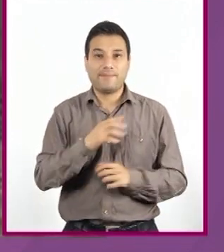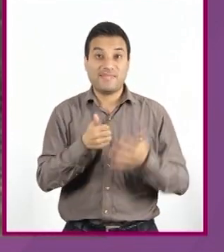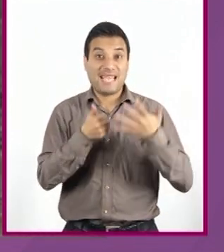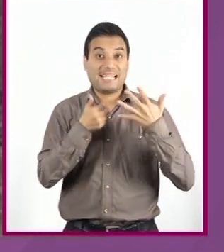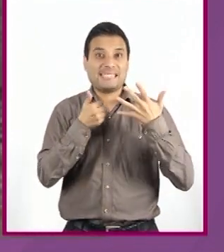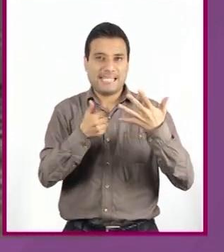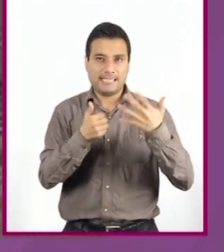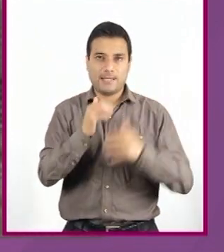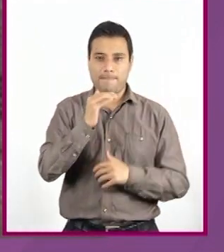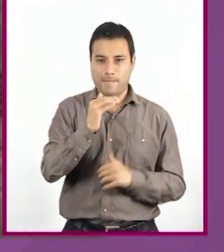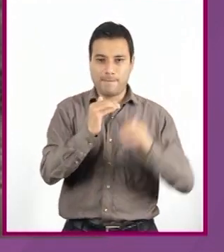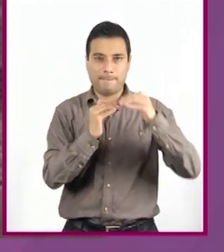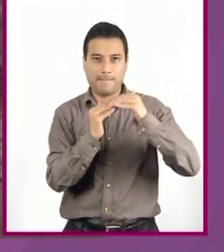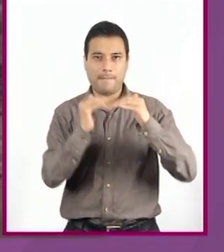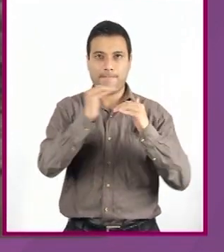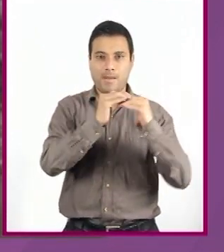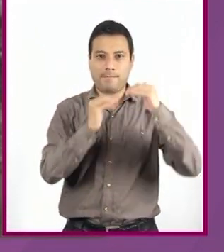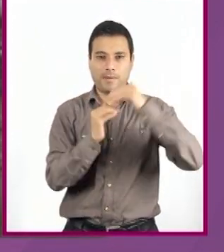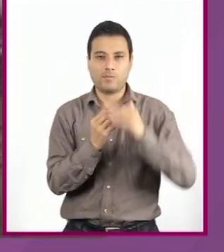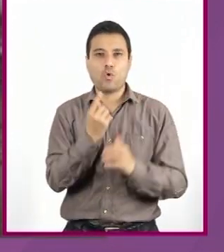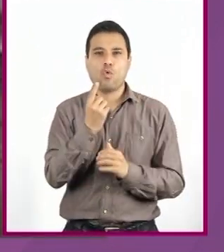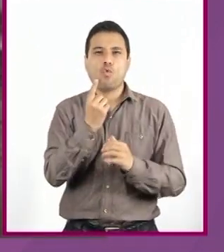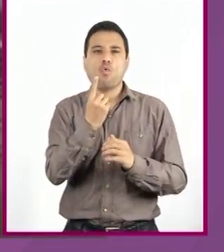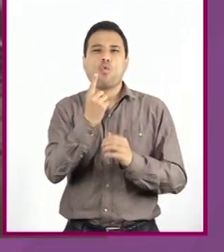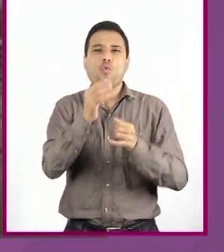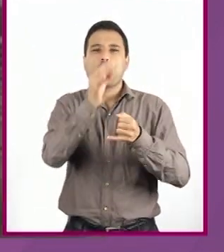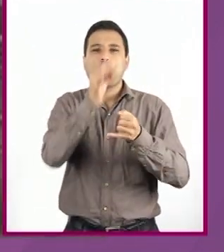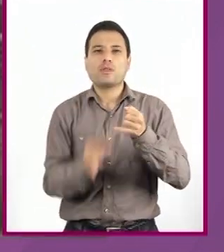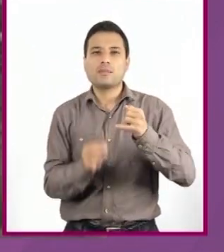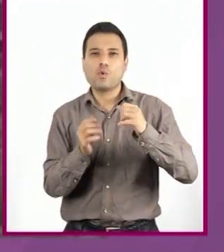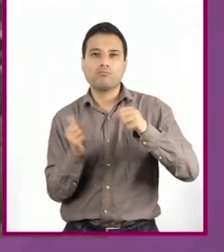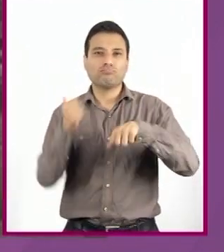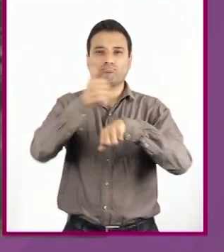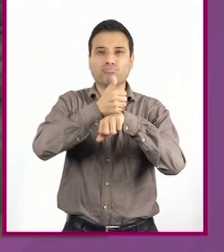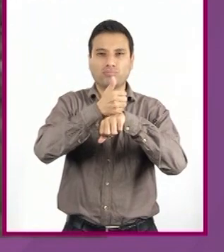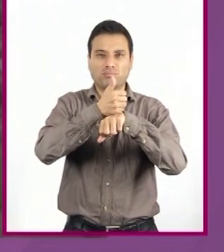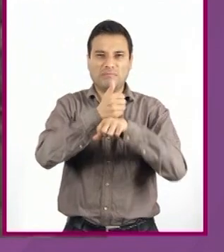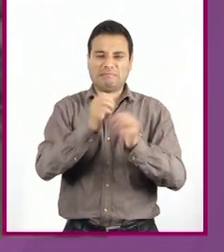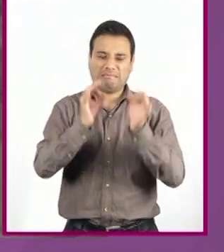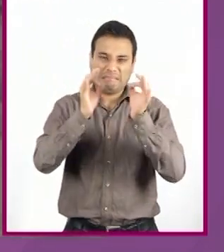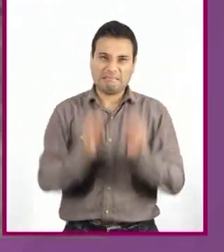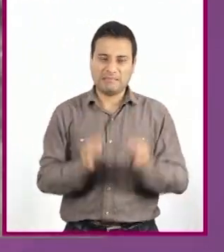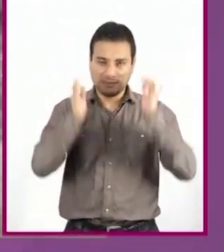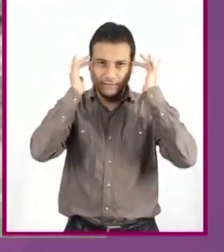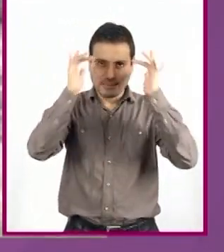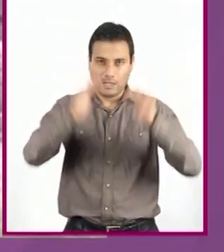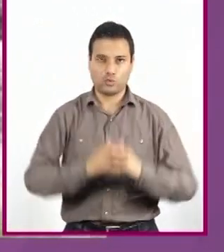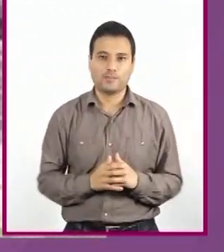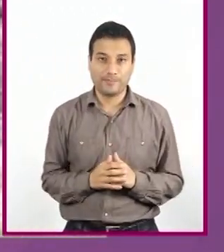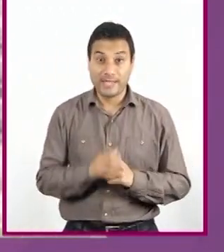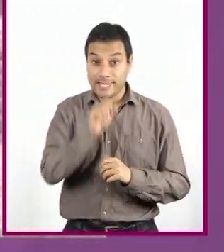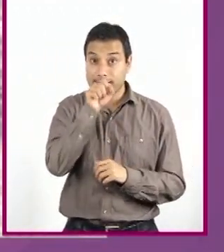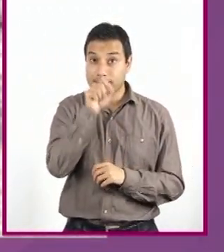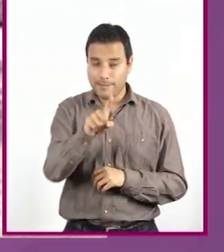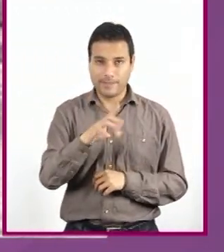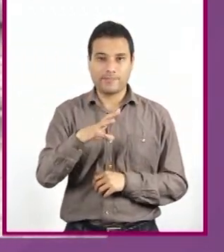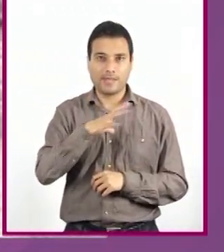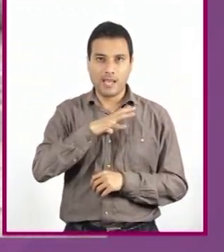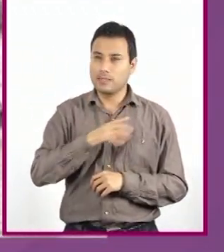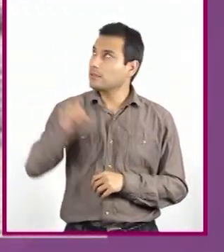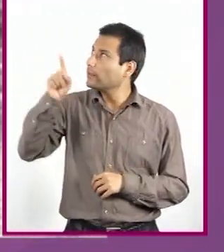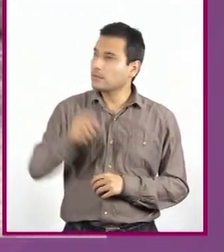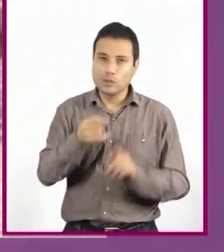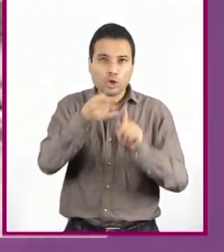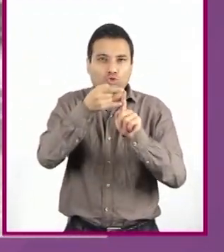cuerpos superpuestos con un recinto sagrado en la cima. Cada cuerpo, por los 4 costados, tiene una hilera de nichos